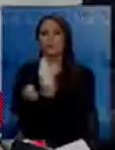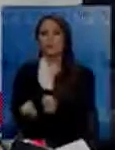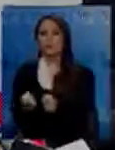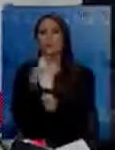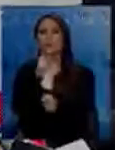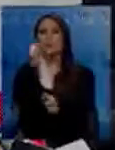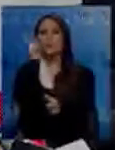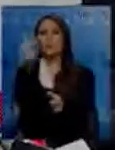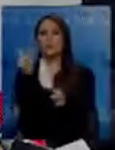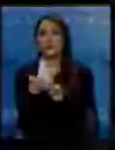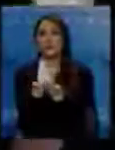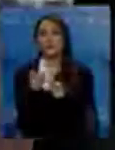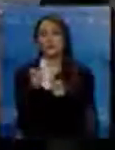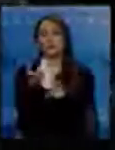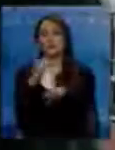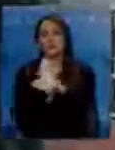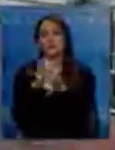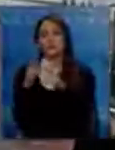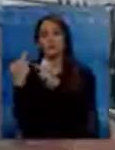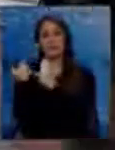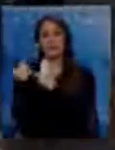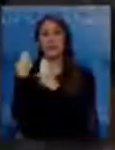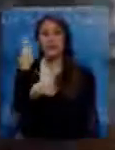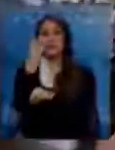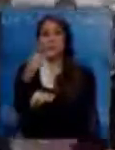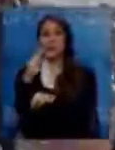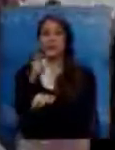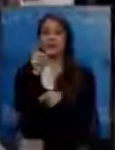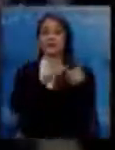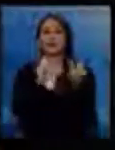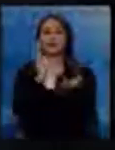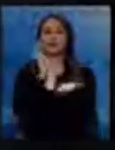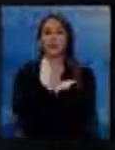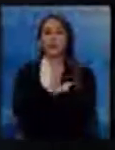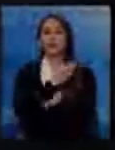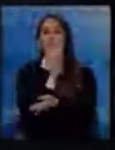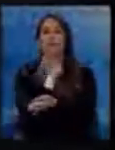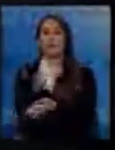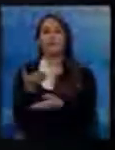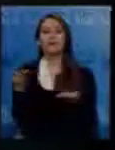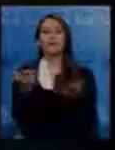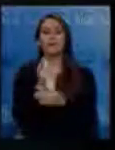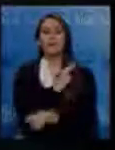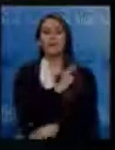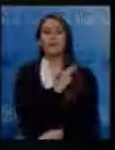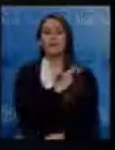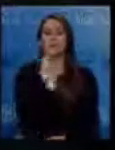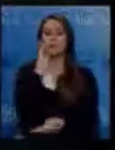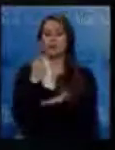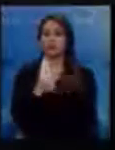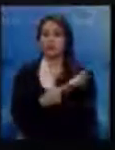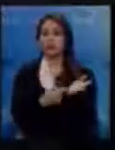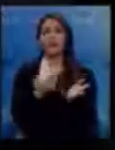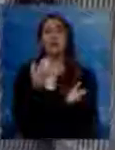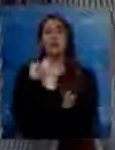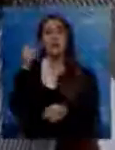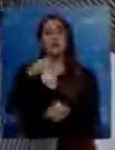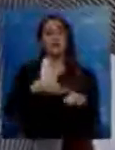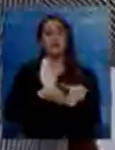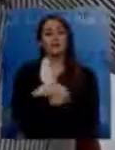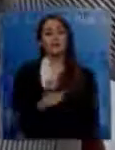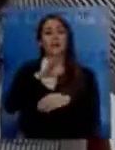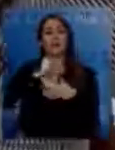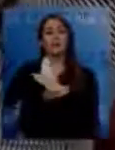la Fiscalía, de ser el caso. La tarde de este miércoles, funcionarios del seguro fueron a las instalaciones de la universidad, luego de solicitar una autorización a